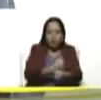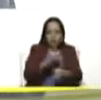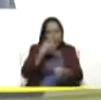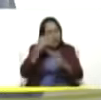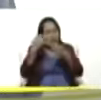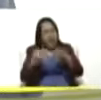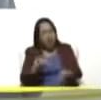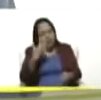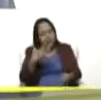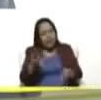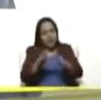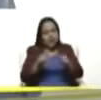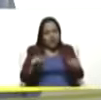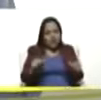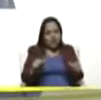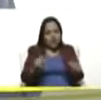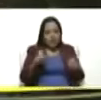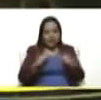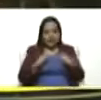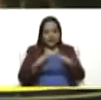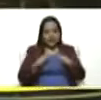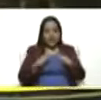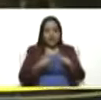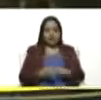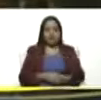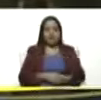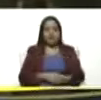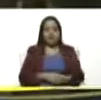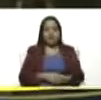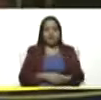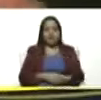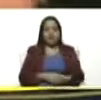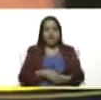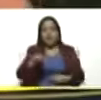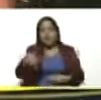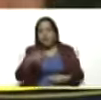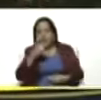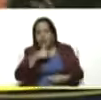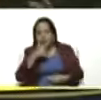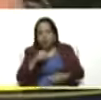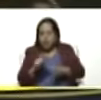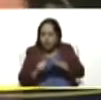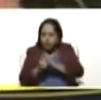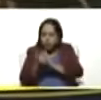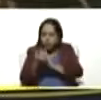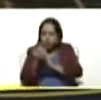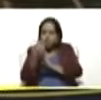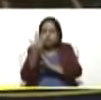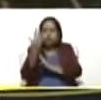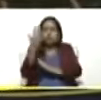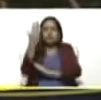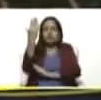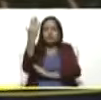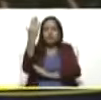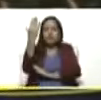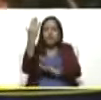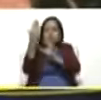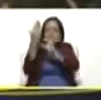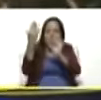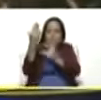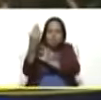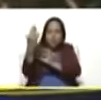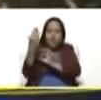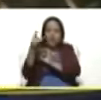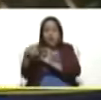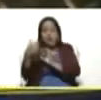la tierra de la vida y con paciencia ver crecer sus frutos. Y después